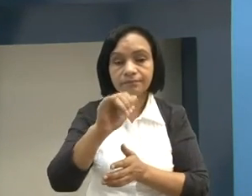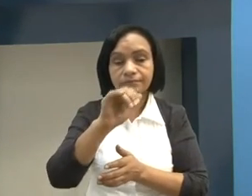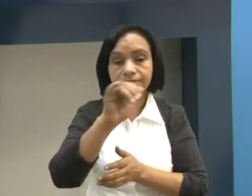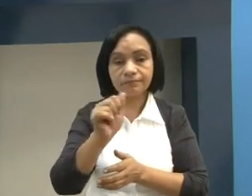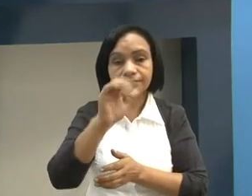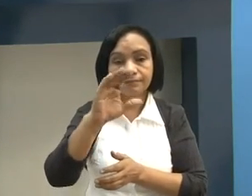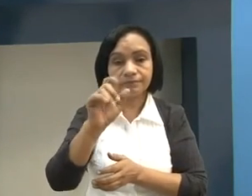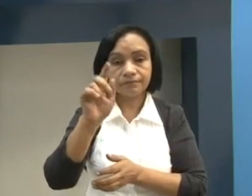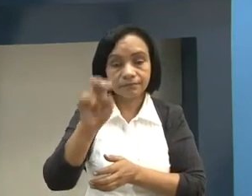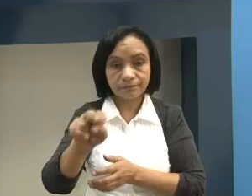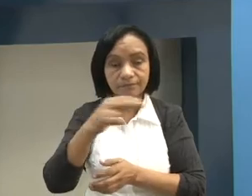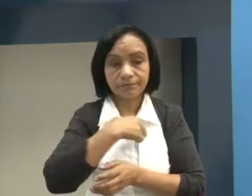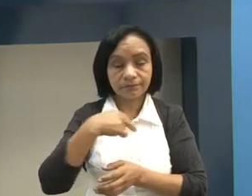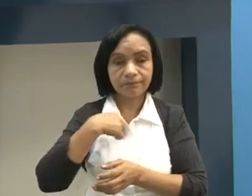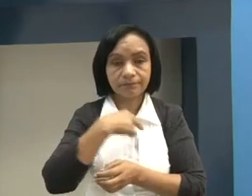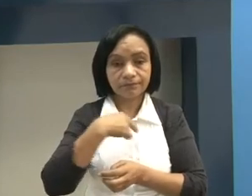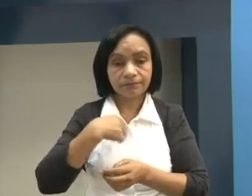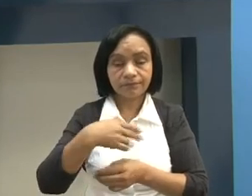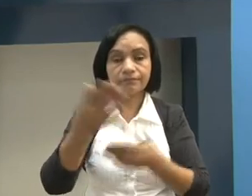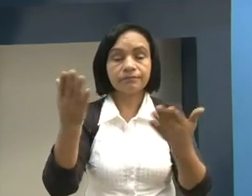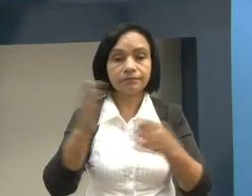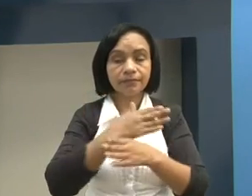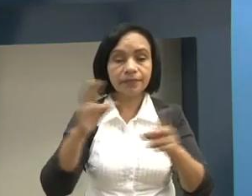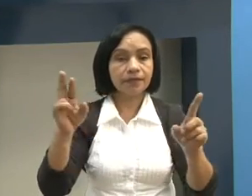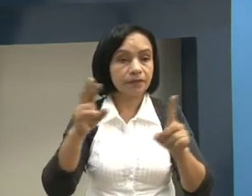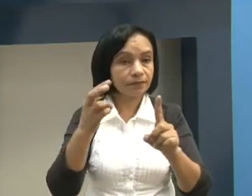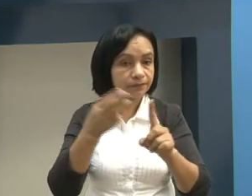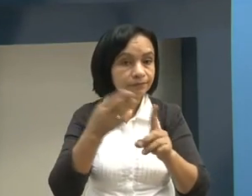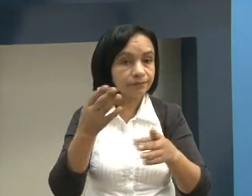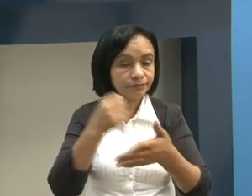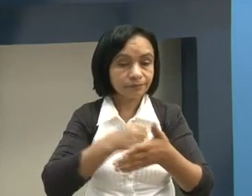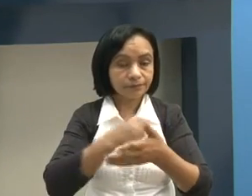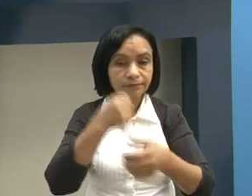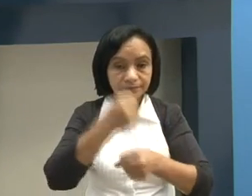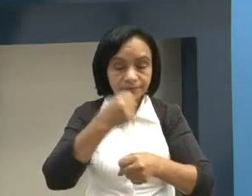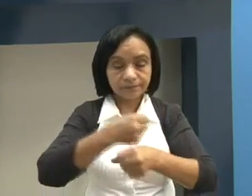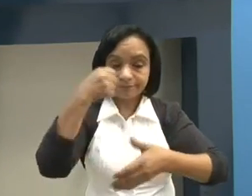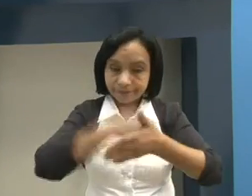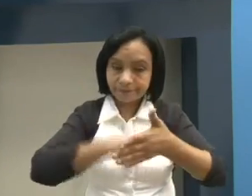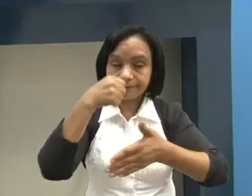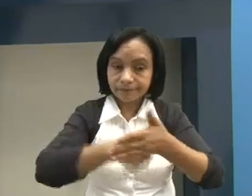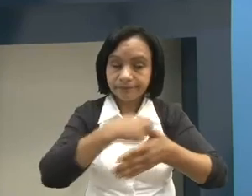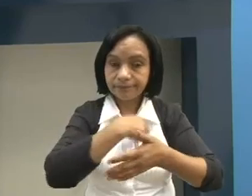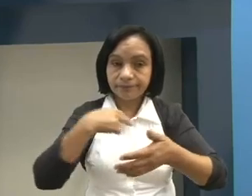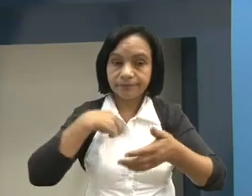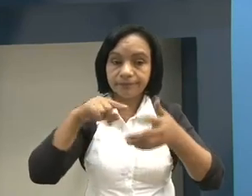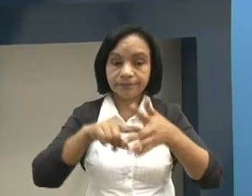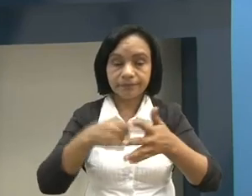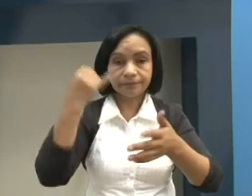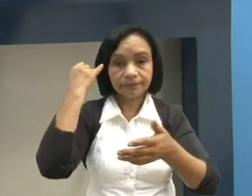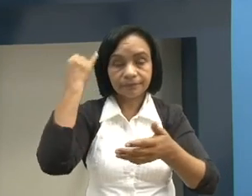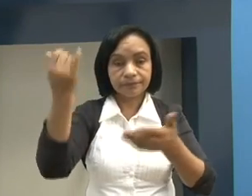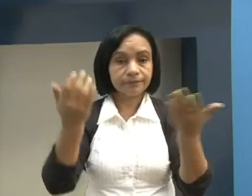INATEC, todo lo que se hace, referente, el esfuerzo, además ya para la región, ¿verdad?, ese esfuerzo que se hace para generar esa iniciativa, esa